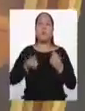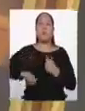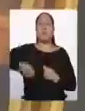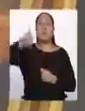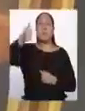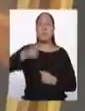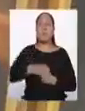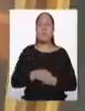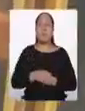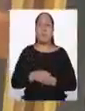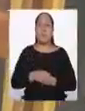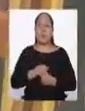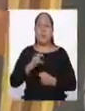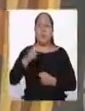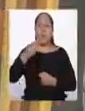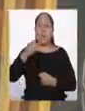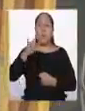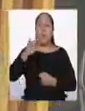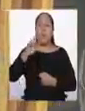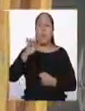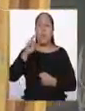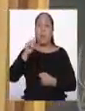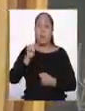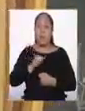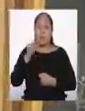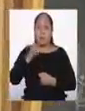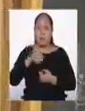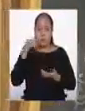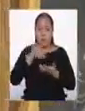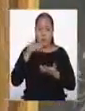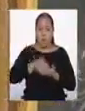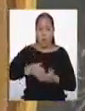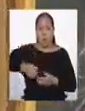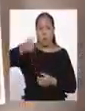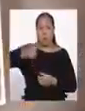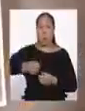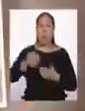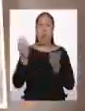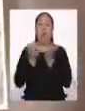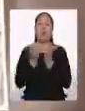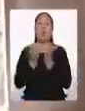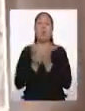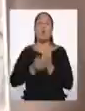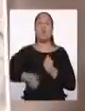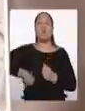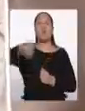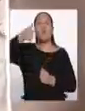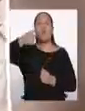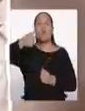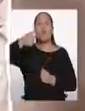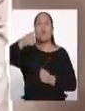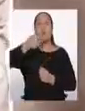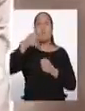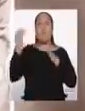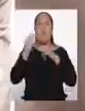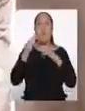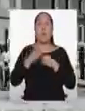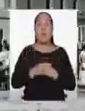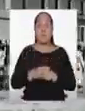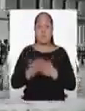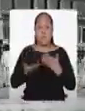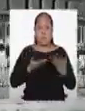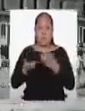brigada, Eloy Ureta. Ureta había estudiado en la Escuela Superior de Guerra y había prestado servicios en la sección